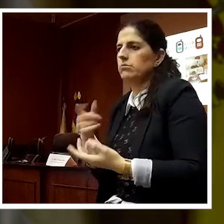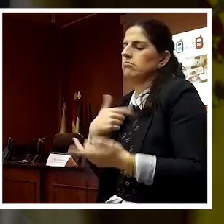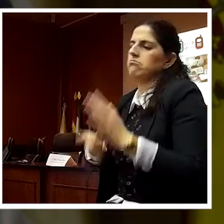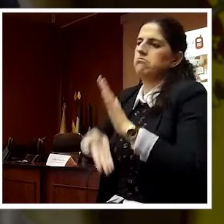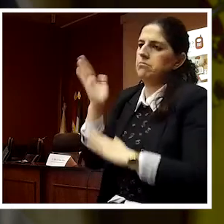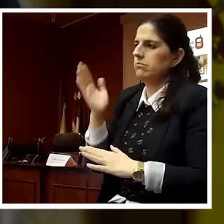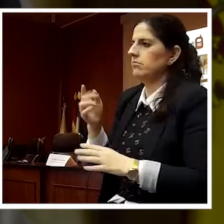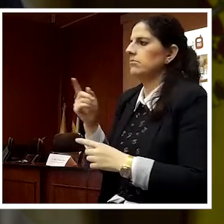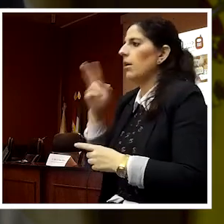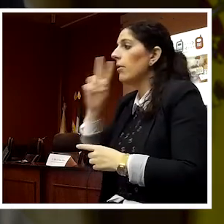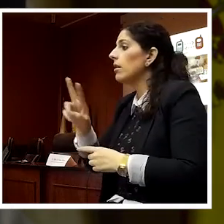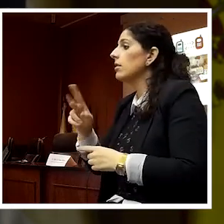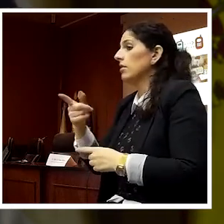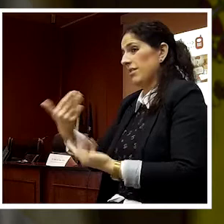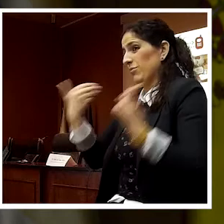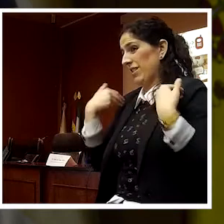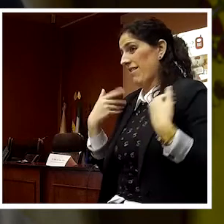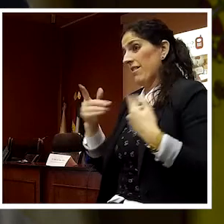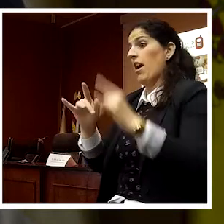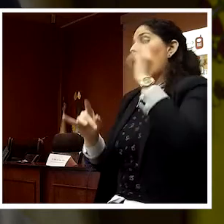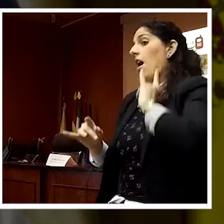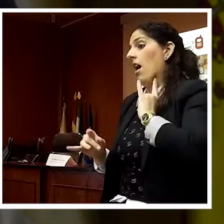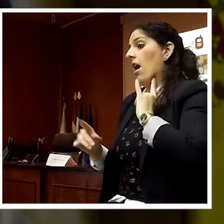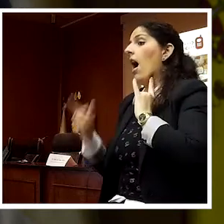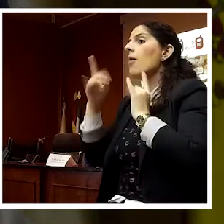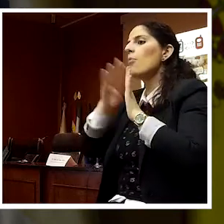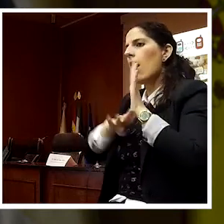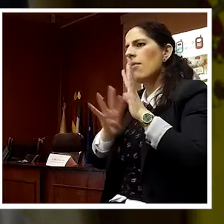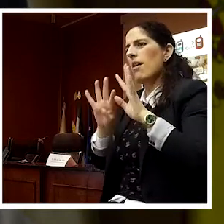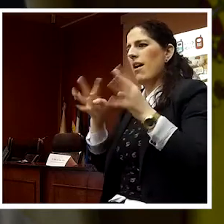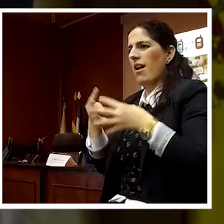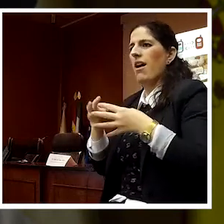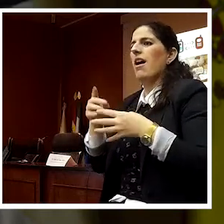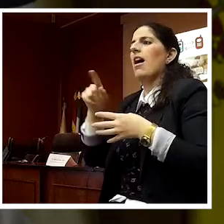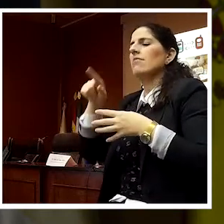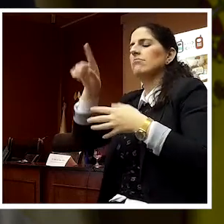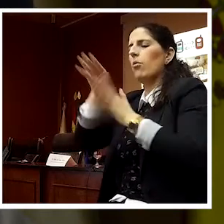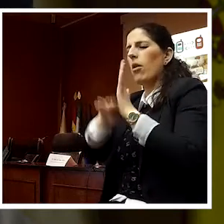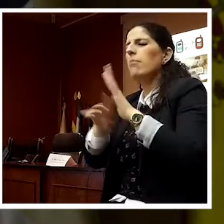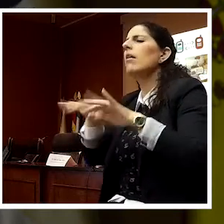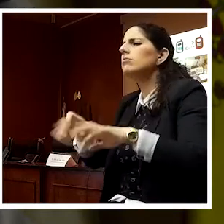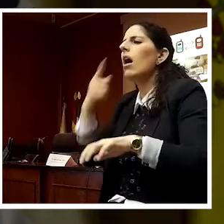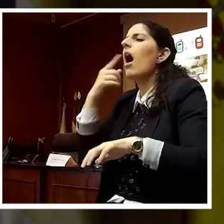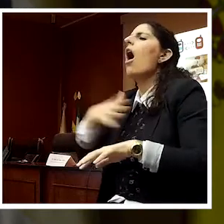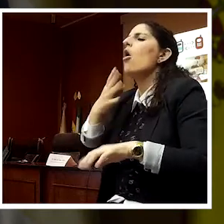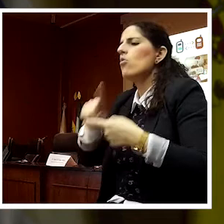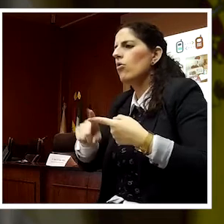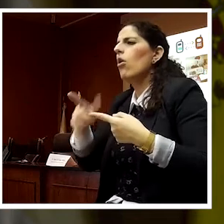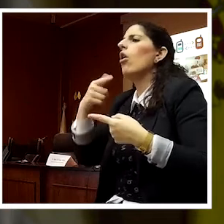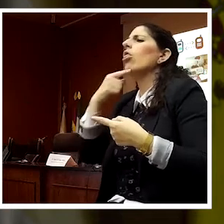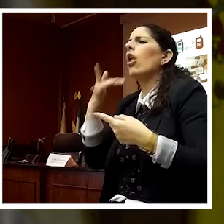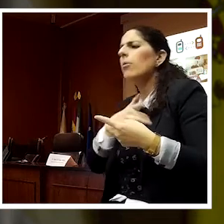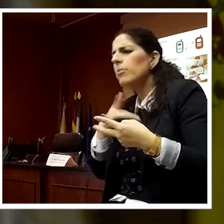pues la persona que recibe la llamada abre un programa informático que pone ahogo, dolor en el